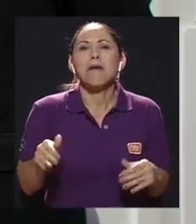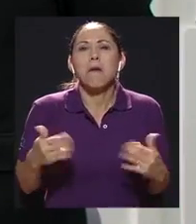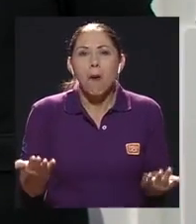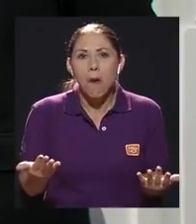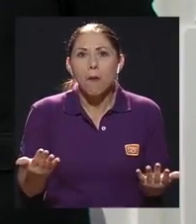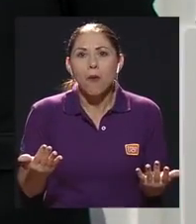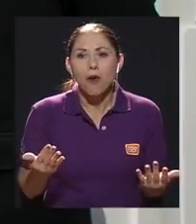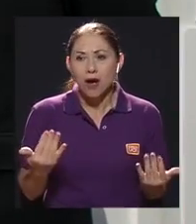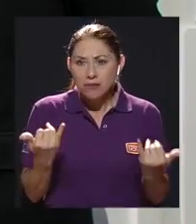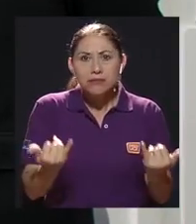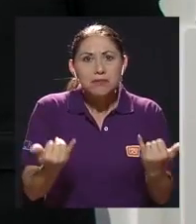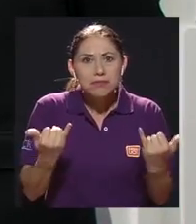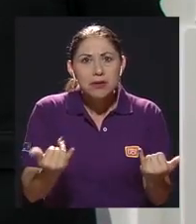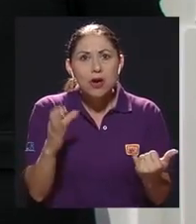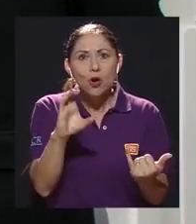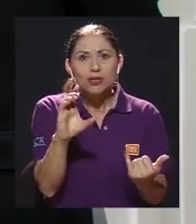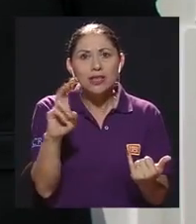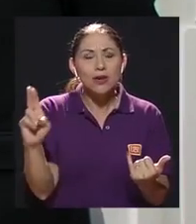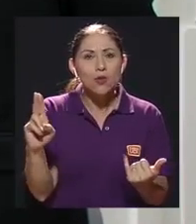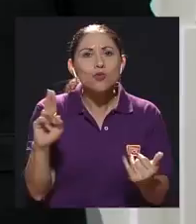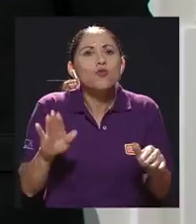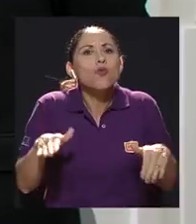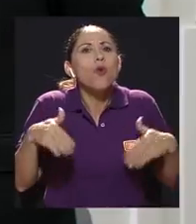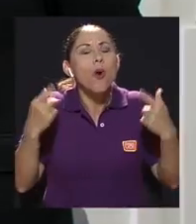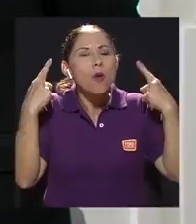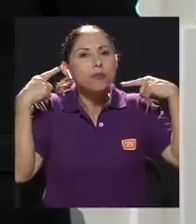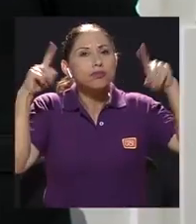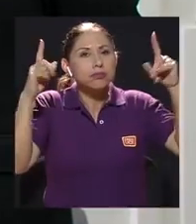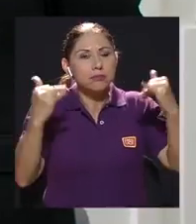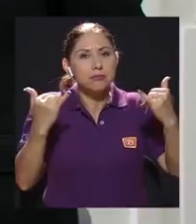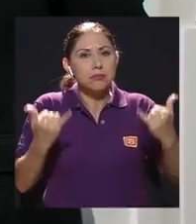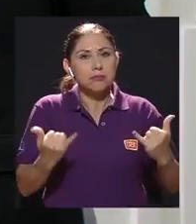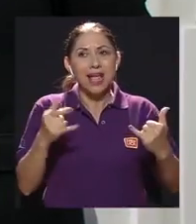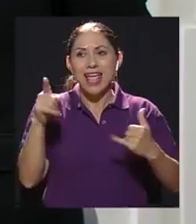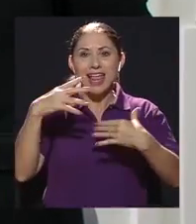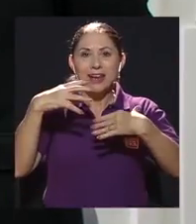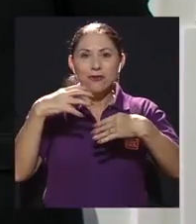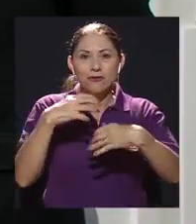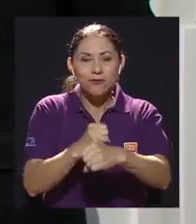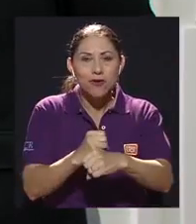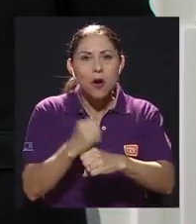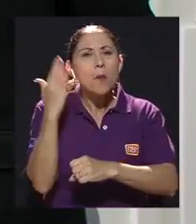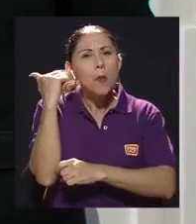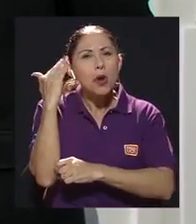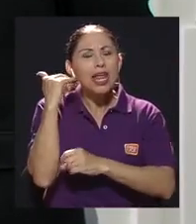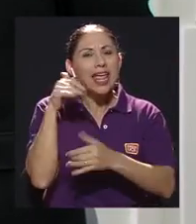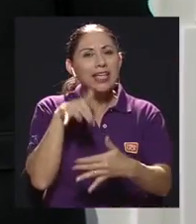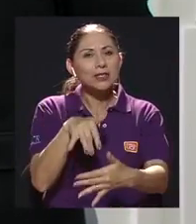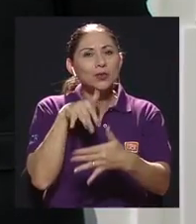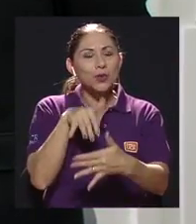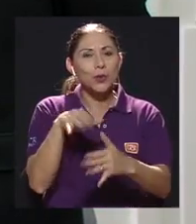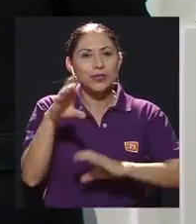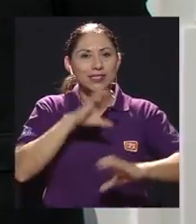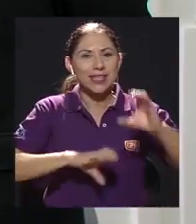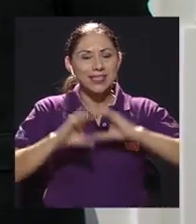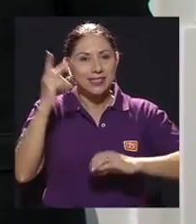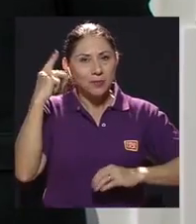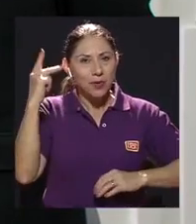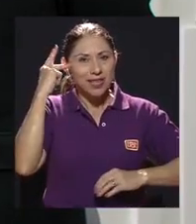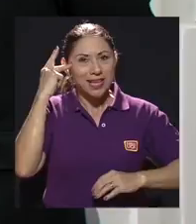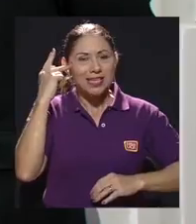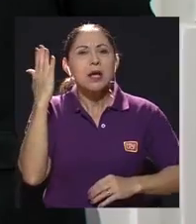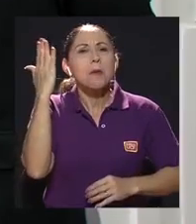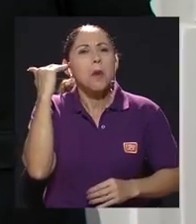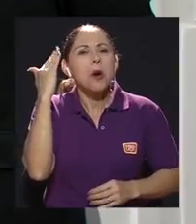en donde él hace un resumen de por qué es que él estudió ciencias políticas y por qué él es